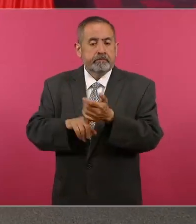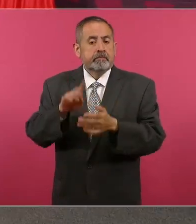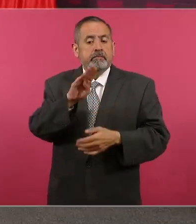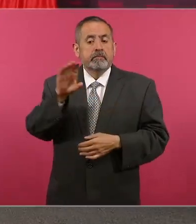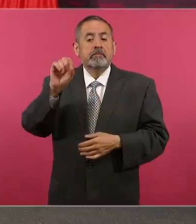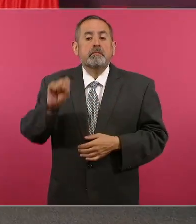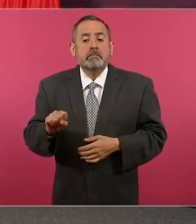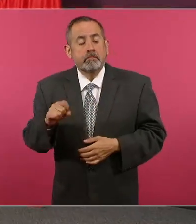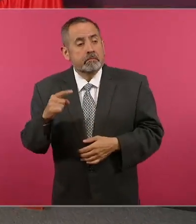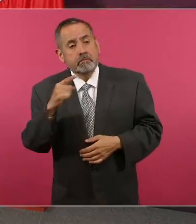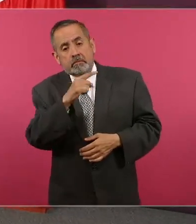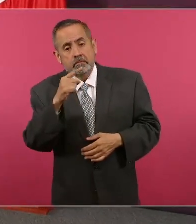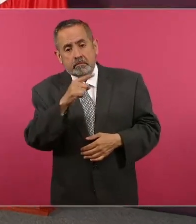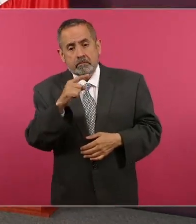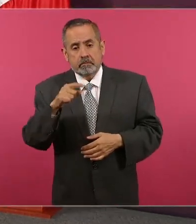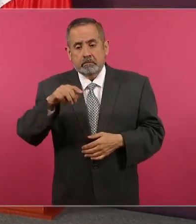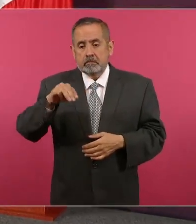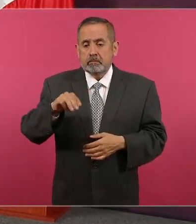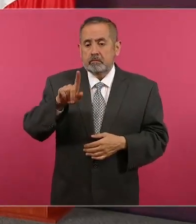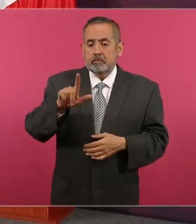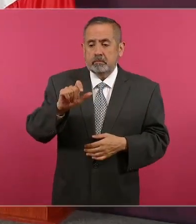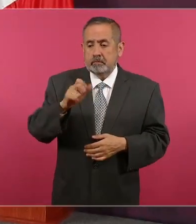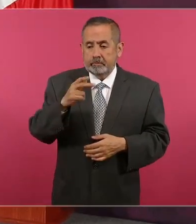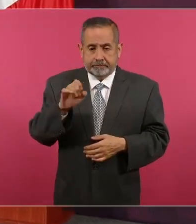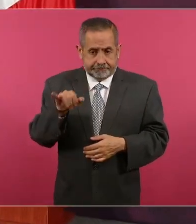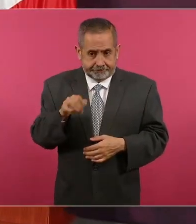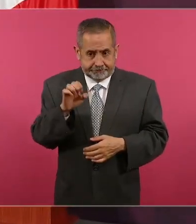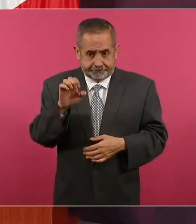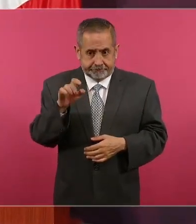Sur, de Mulegé